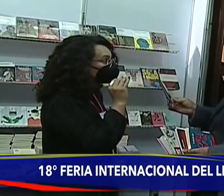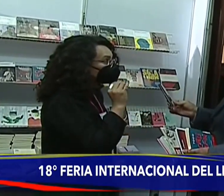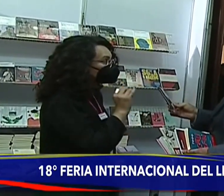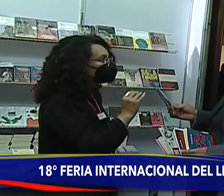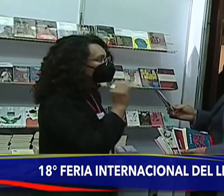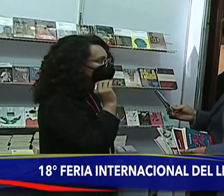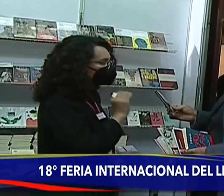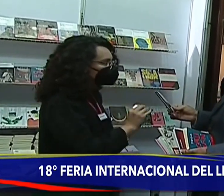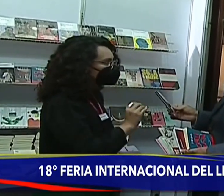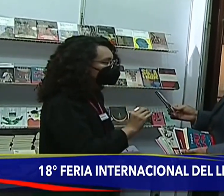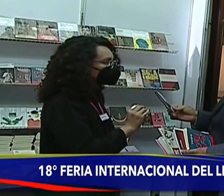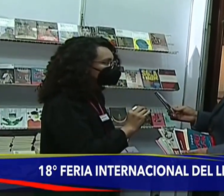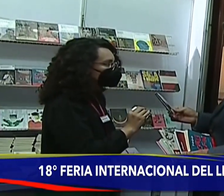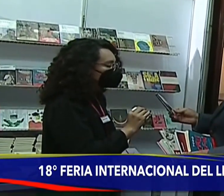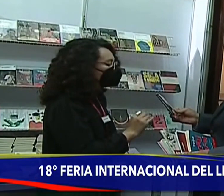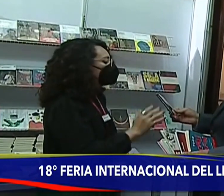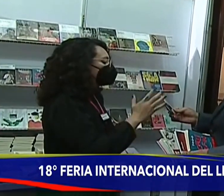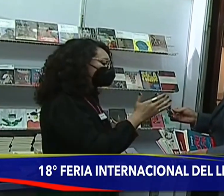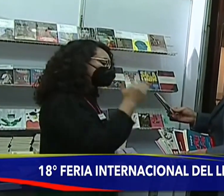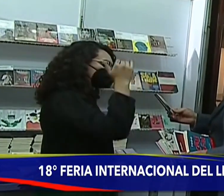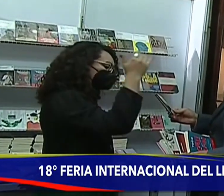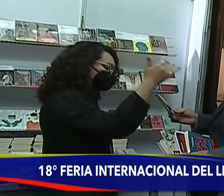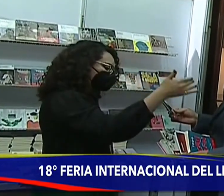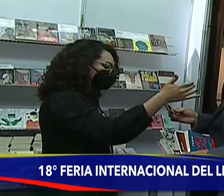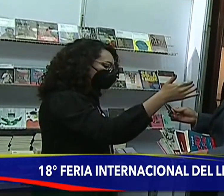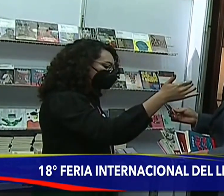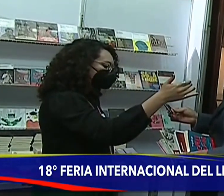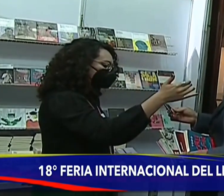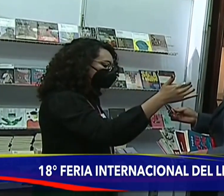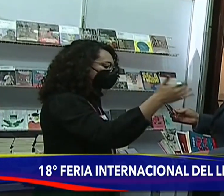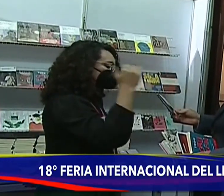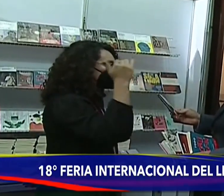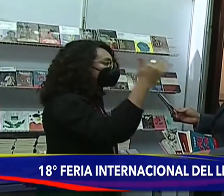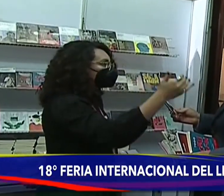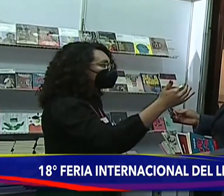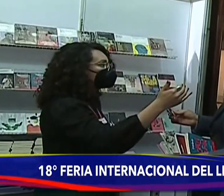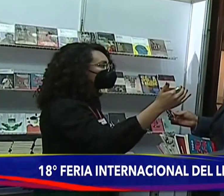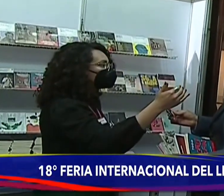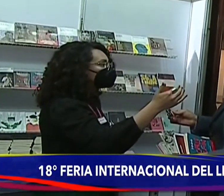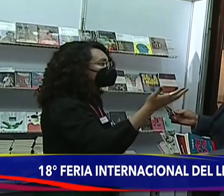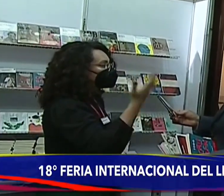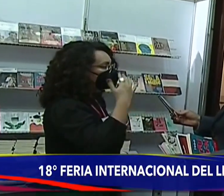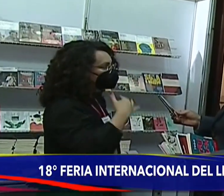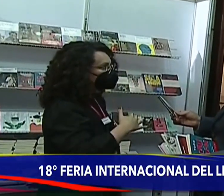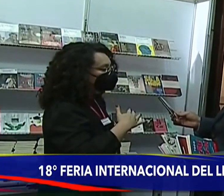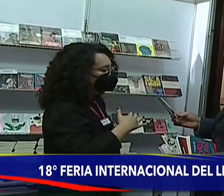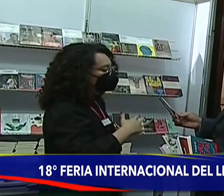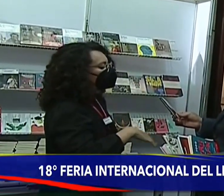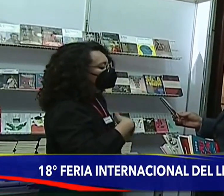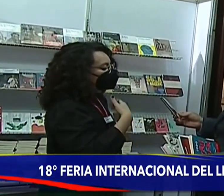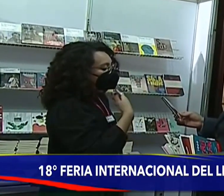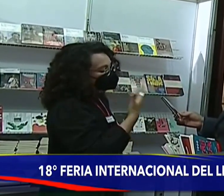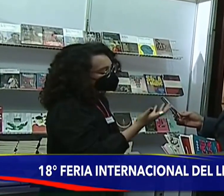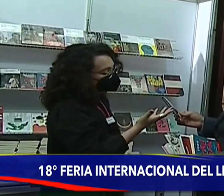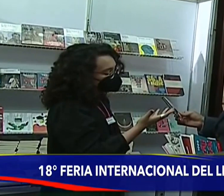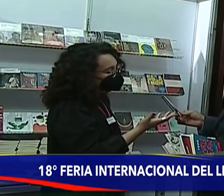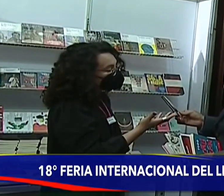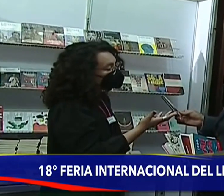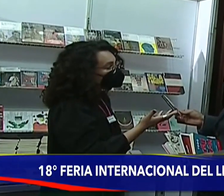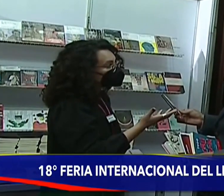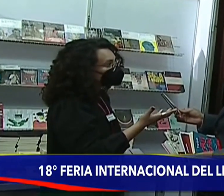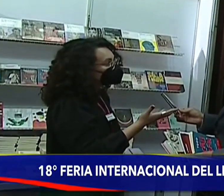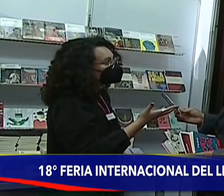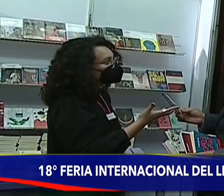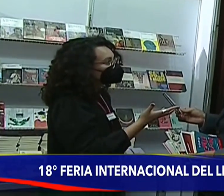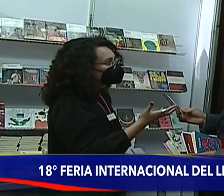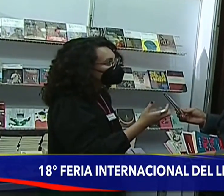para esas alianzas también que mantiene nuestro país, Venezuela, con los pueblos de África en términos también de respeto, pero